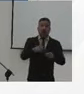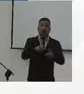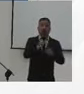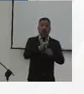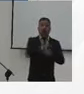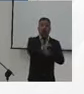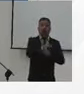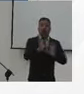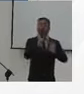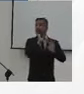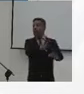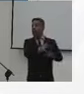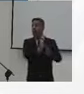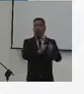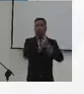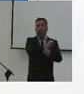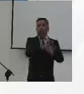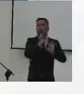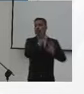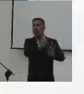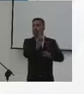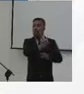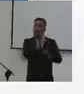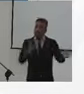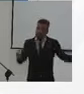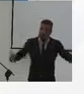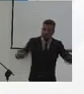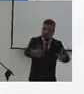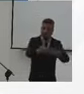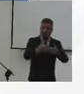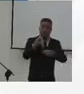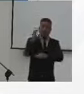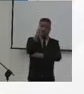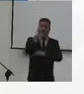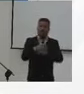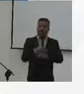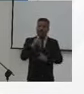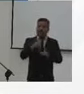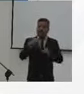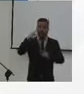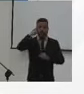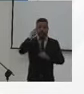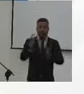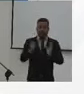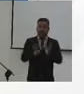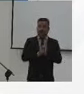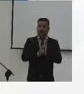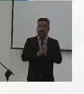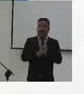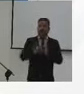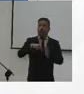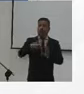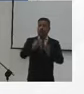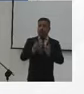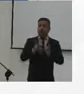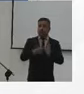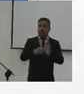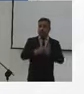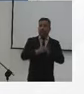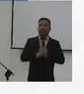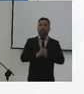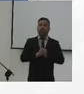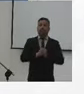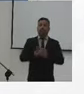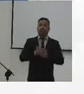existan municipios huérfanos de deporte social comunitario en nuestro país. Así que ese es uno de los grandes puntos que también